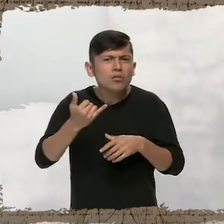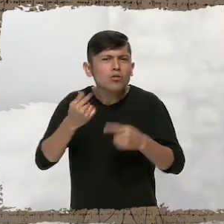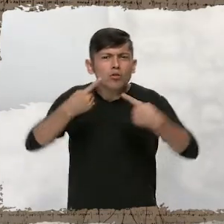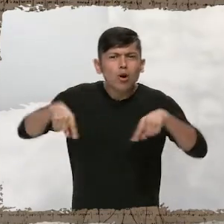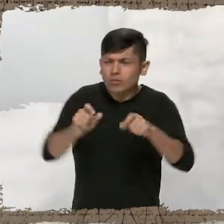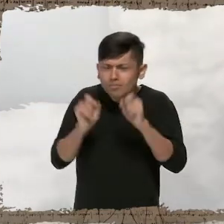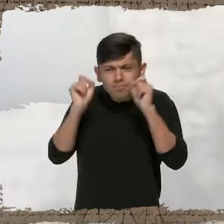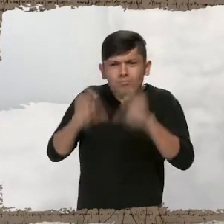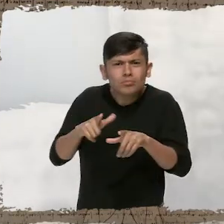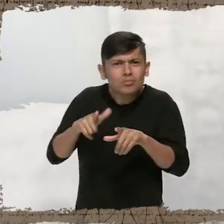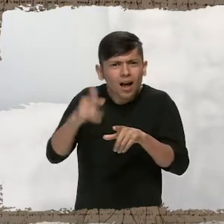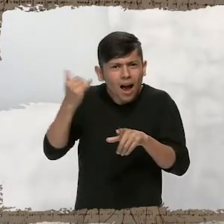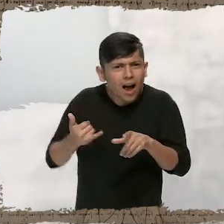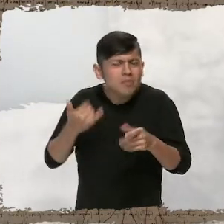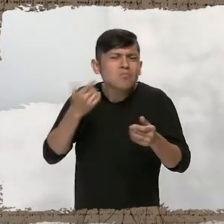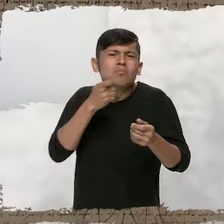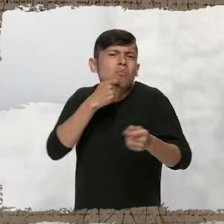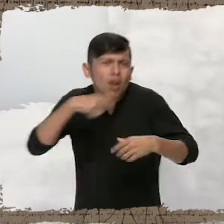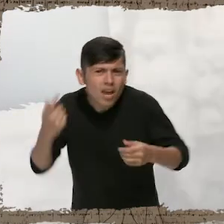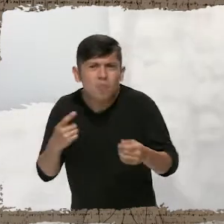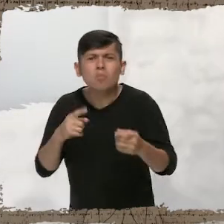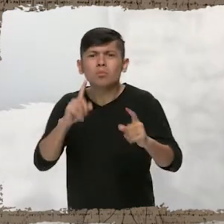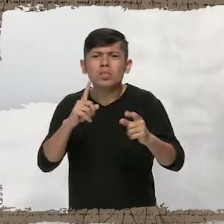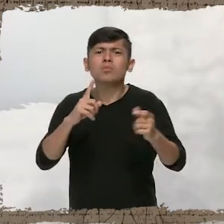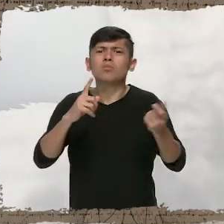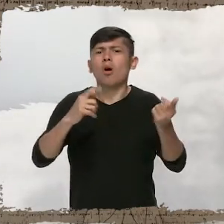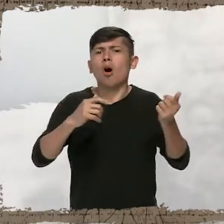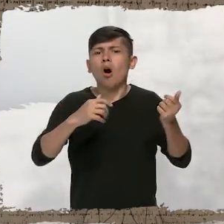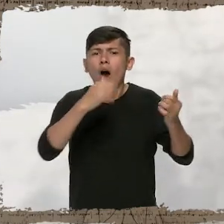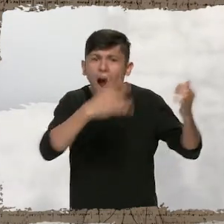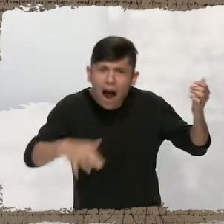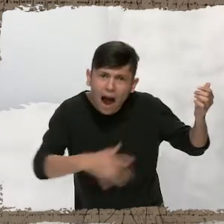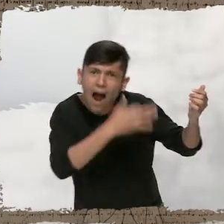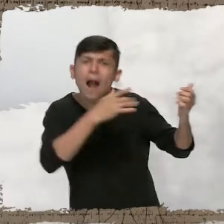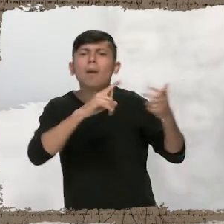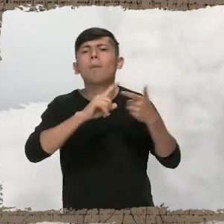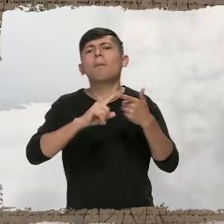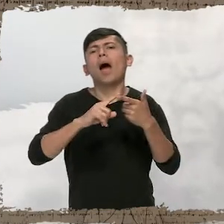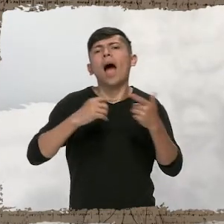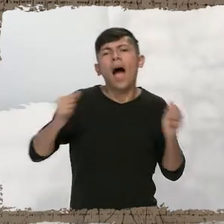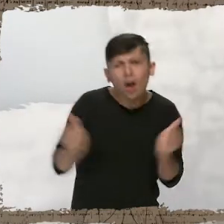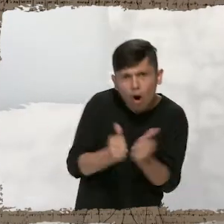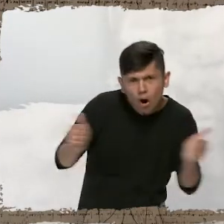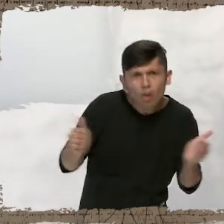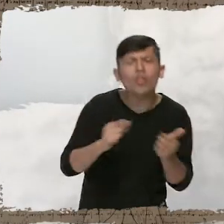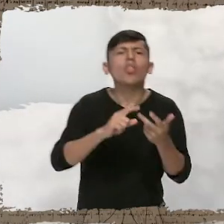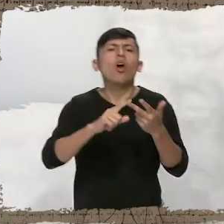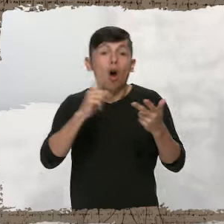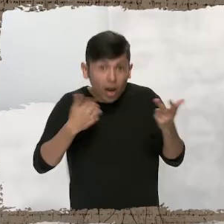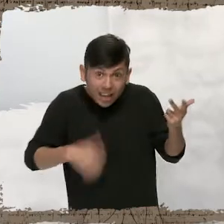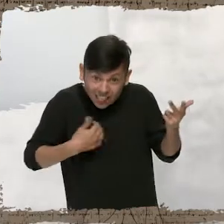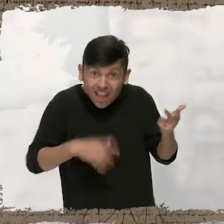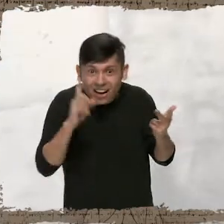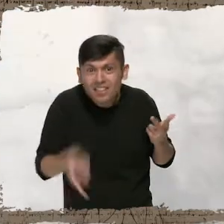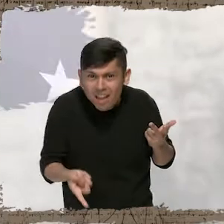que son característicos como por ejemplo el arpa paraguaya en la cordón y también la guitarra